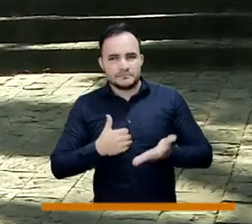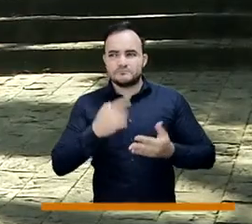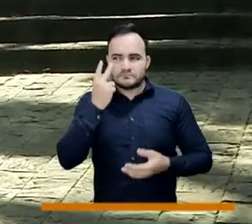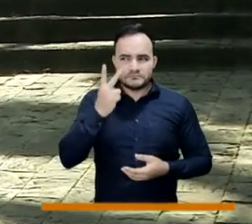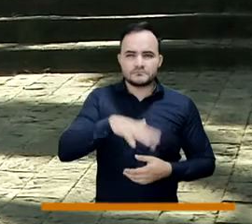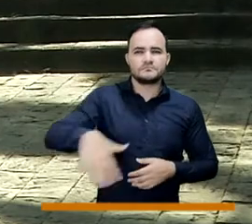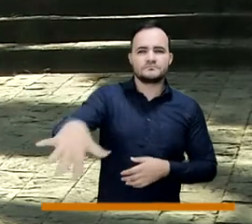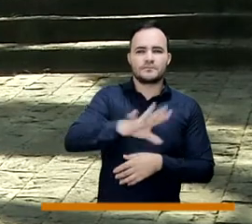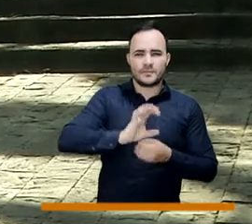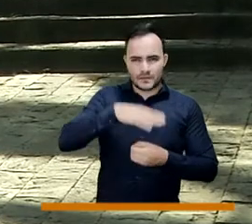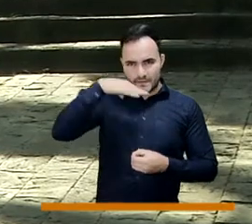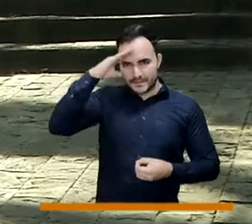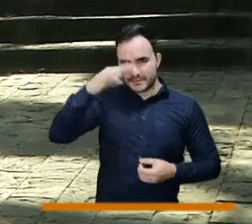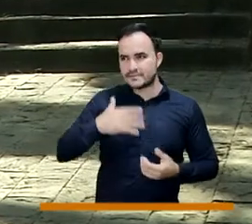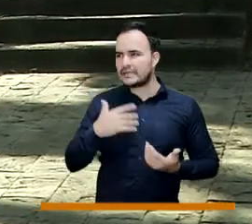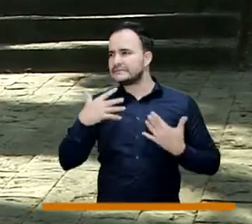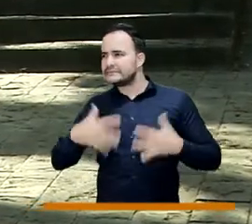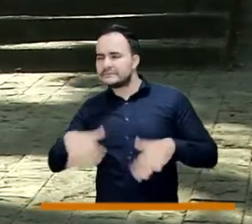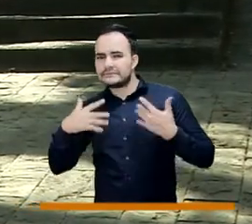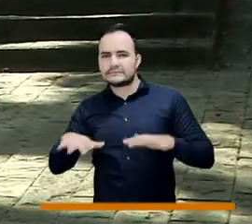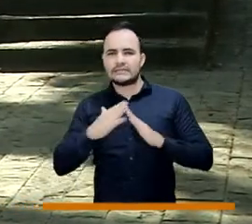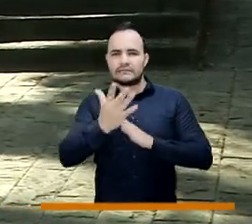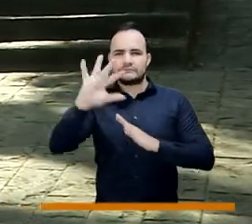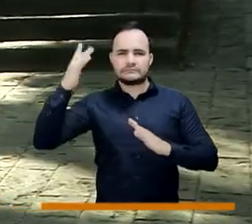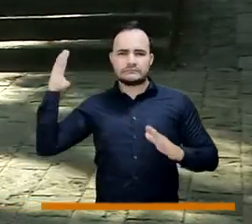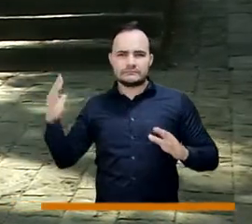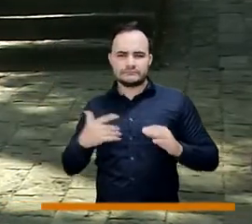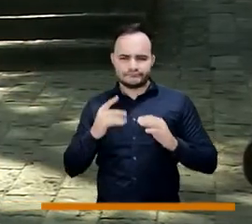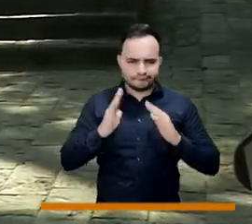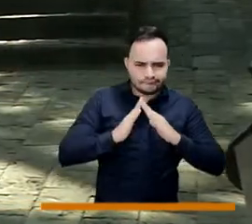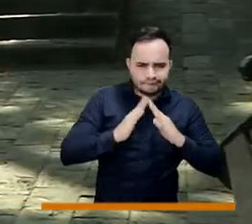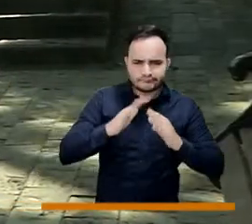en densidades algunos barrios de la zona urbana? La